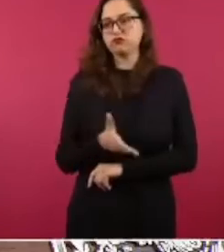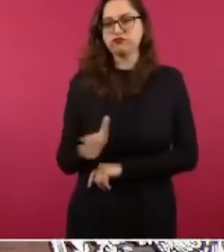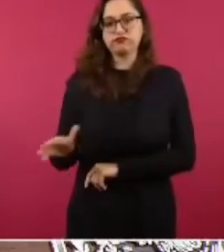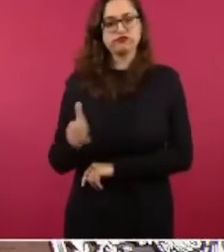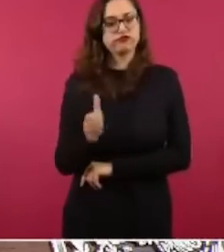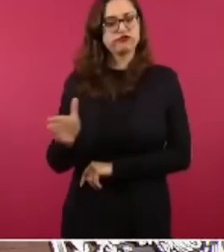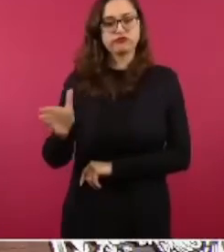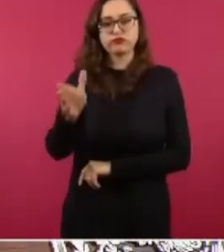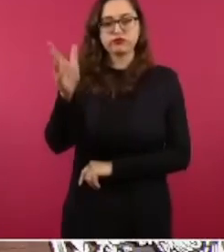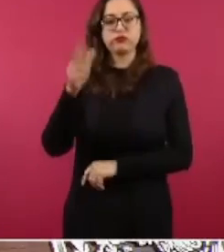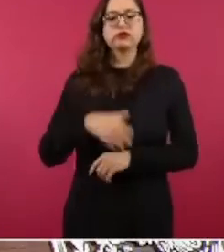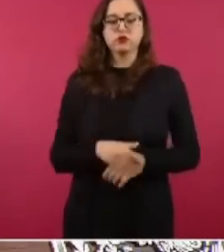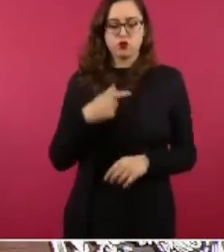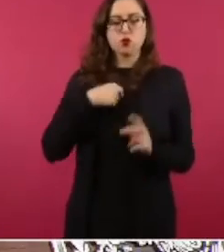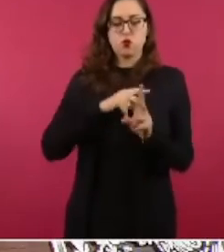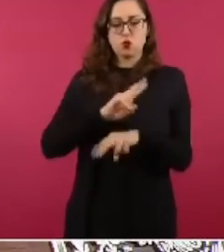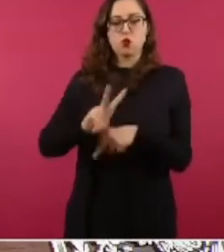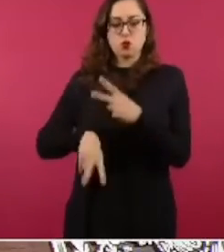Entonces allá